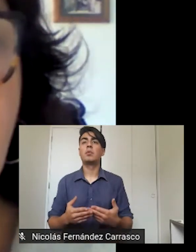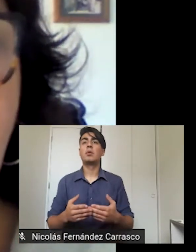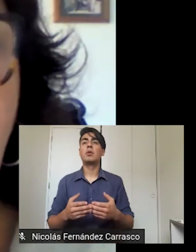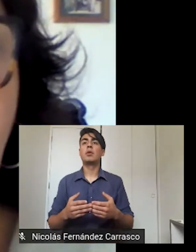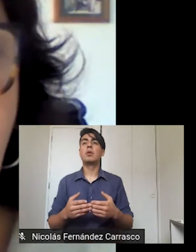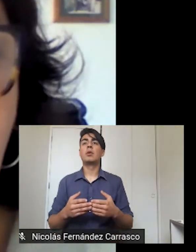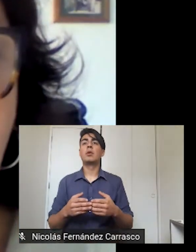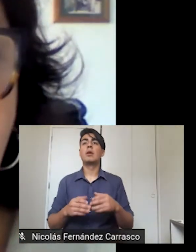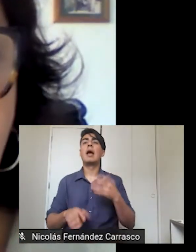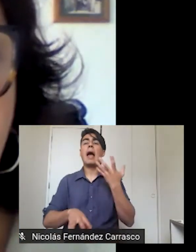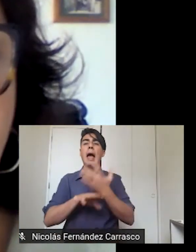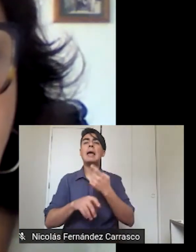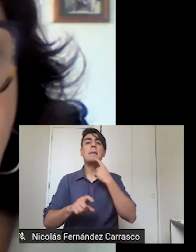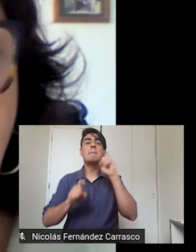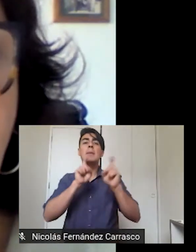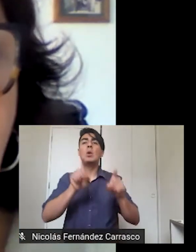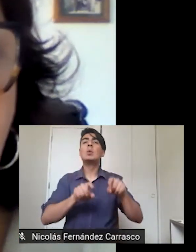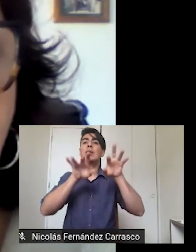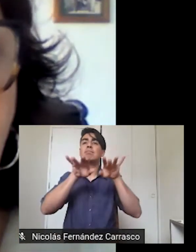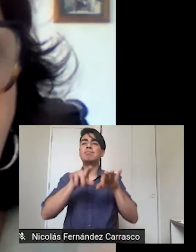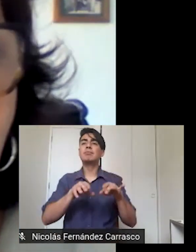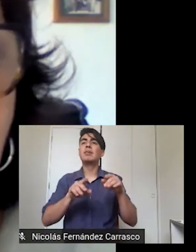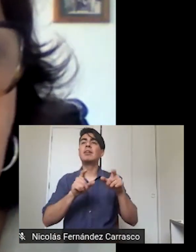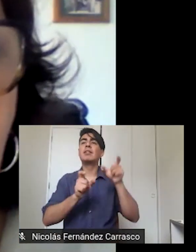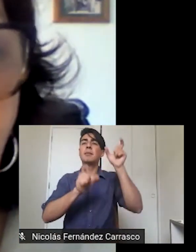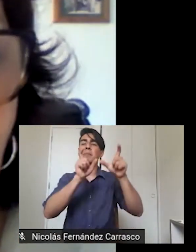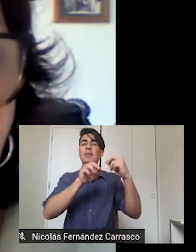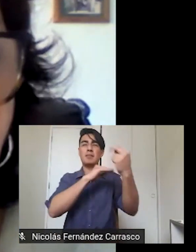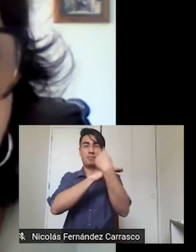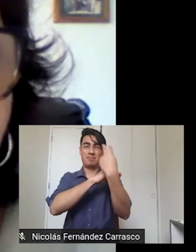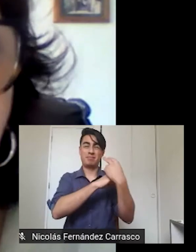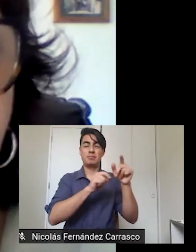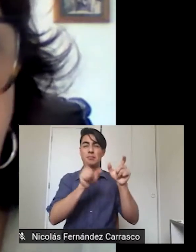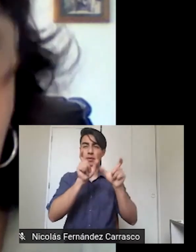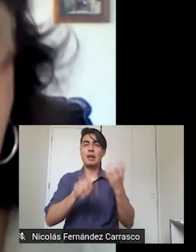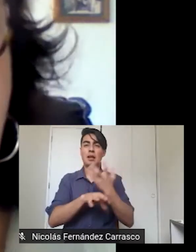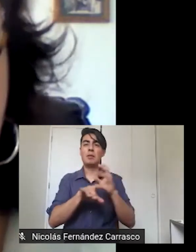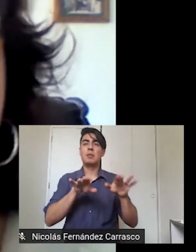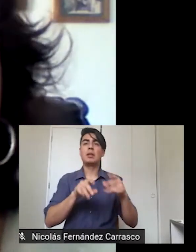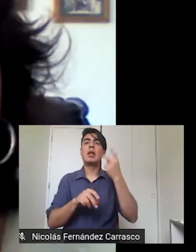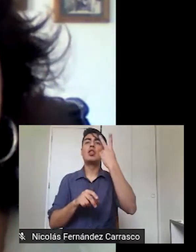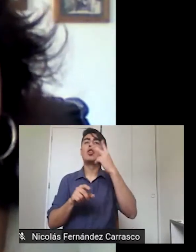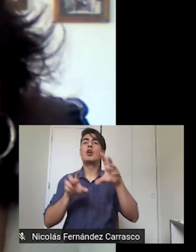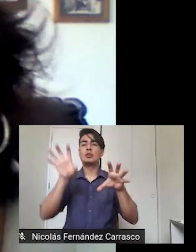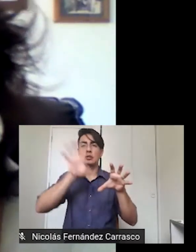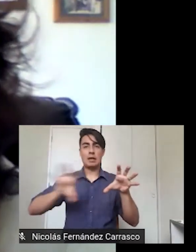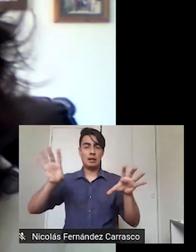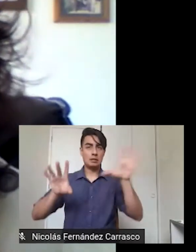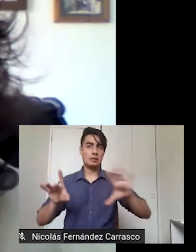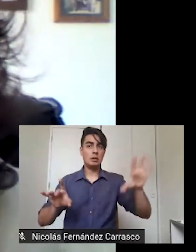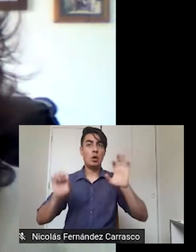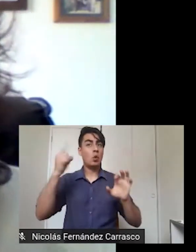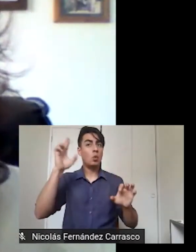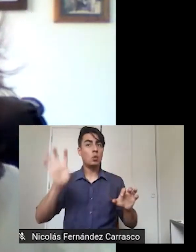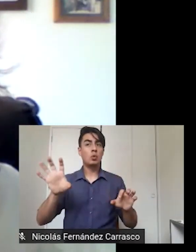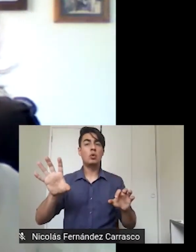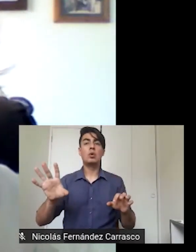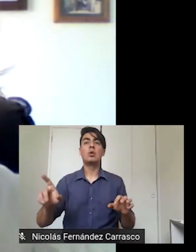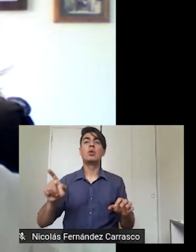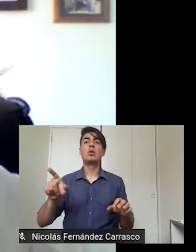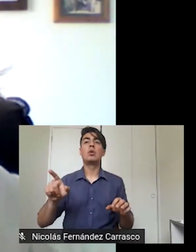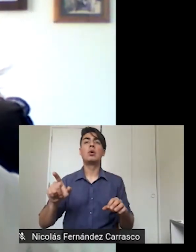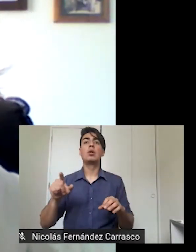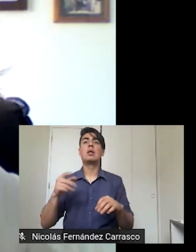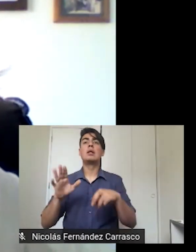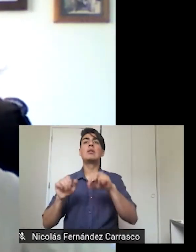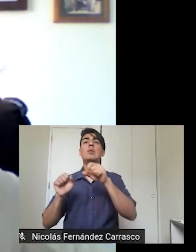en 2 áreas. Uno es solo de DEMBRA, que las voy a situar y otra es como en el contexto de nuestro país. Se